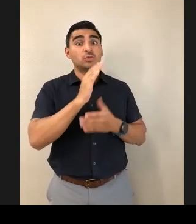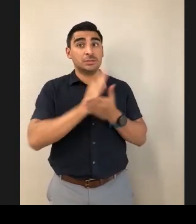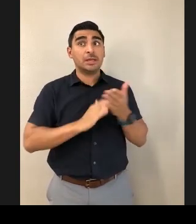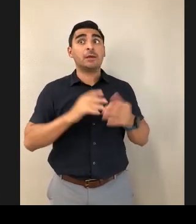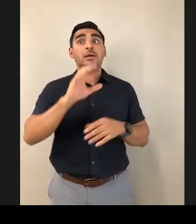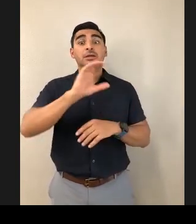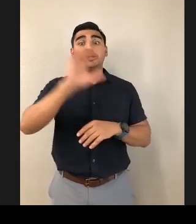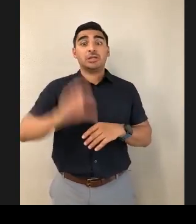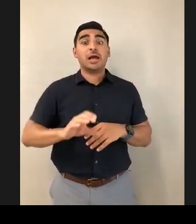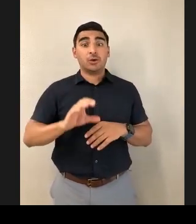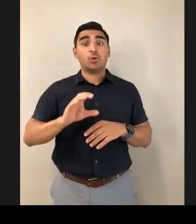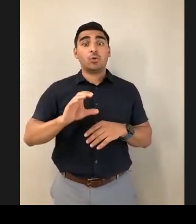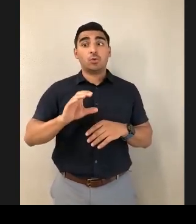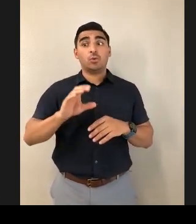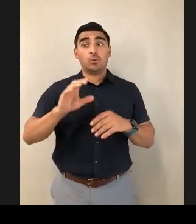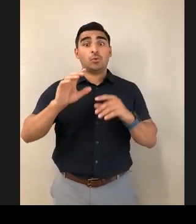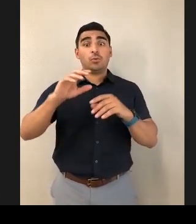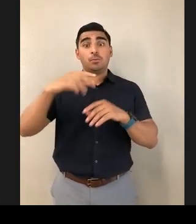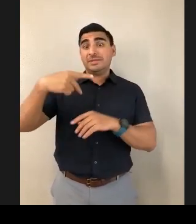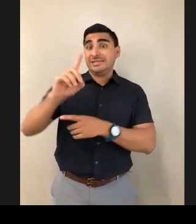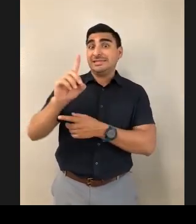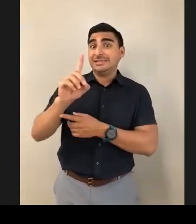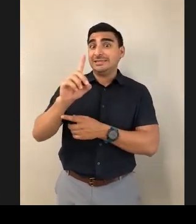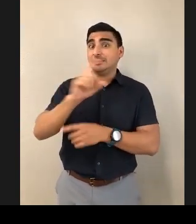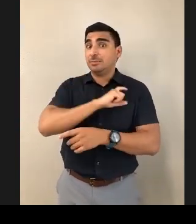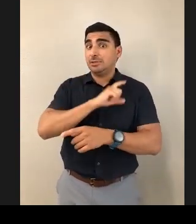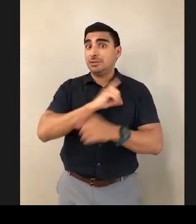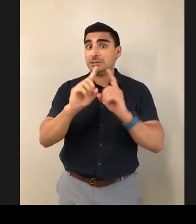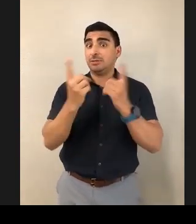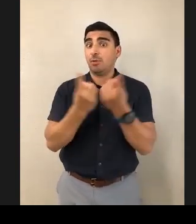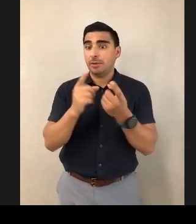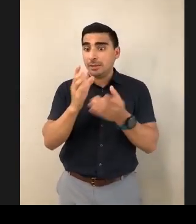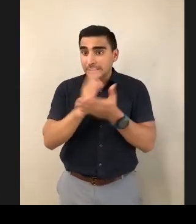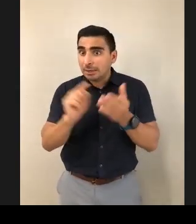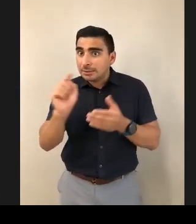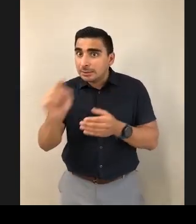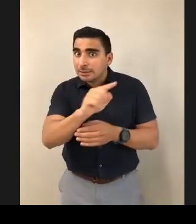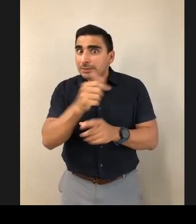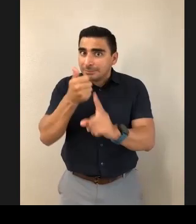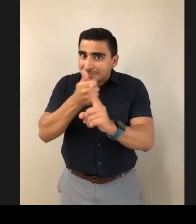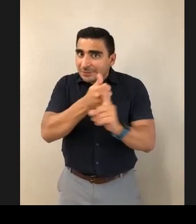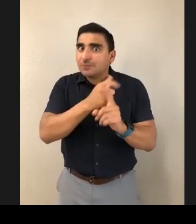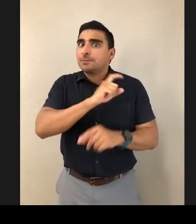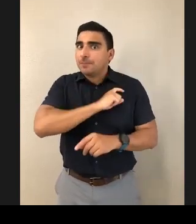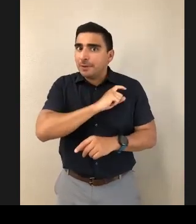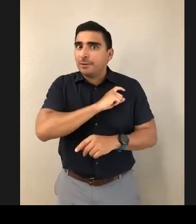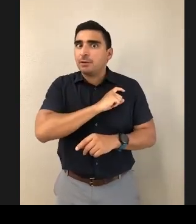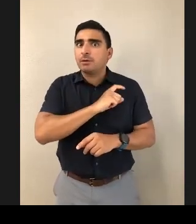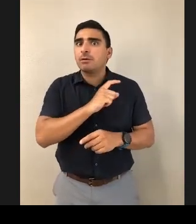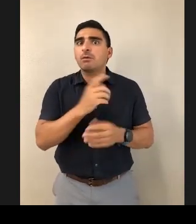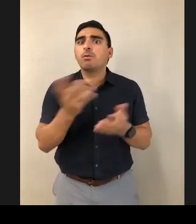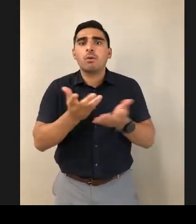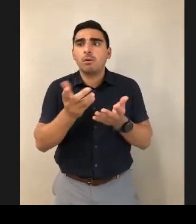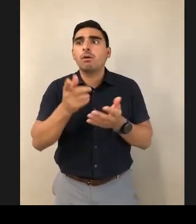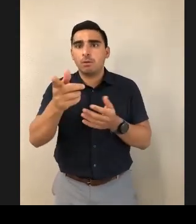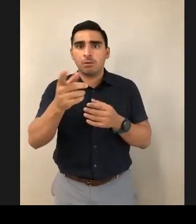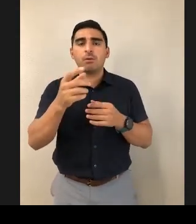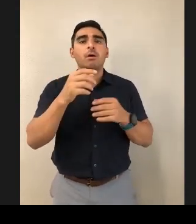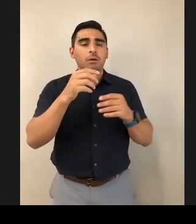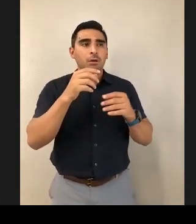investigamos incidentes que miembros de la oficina de policía estaban